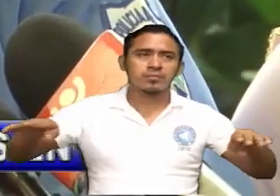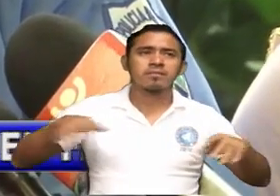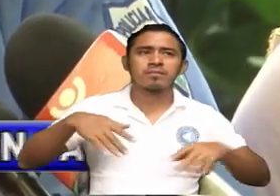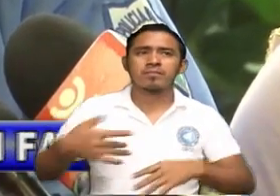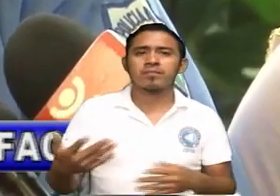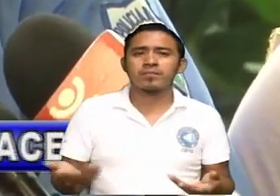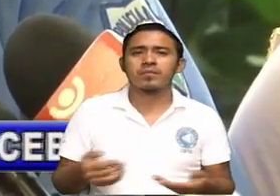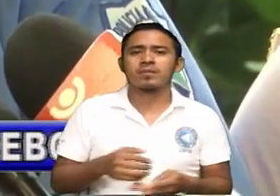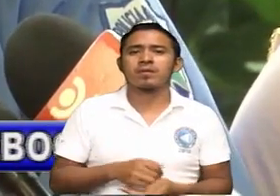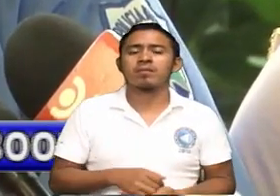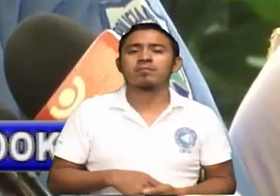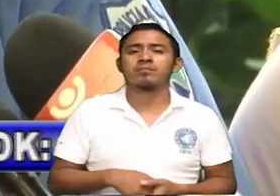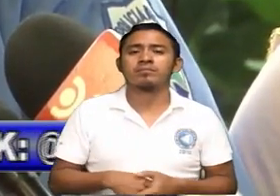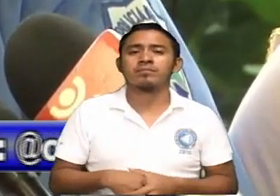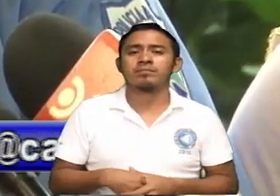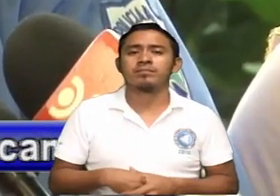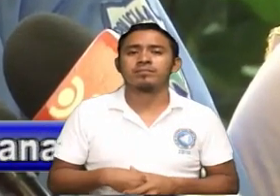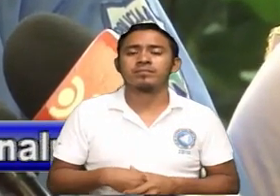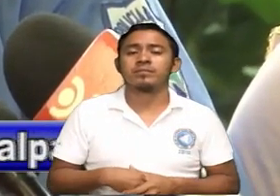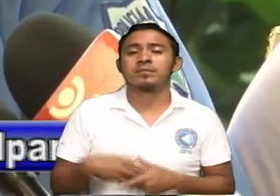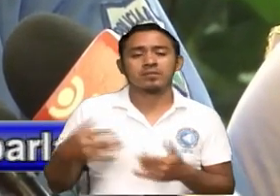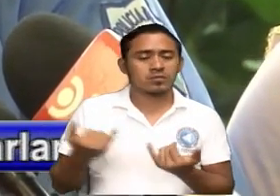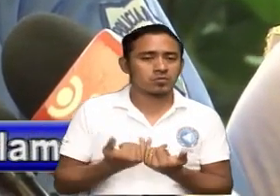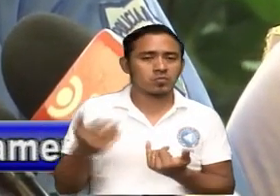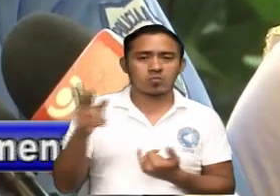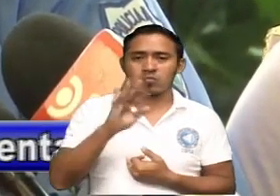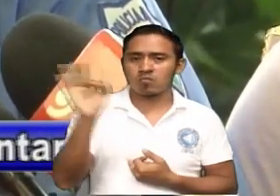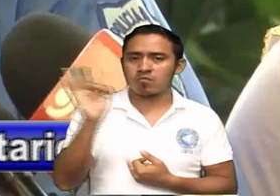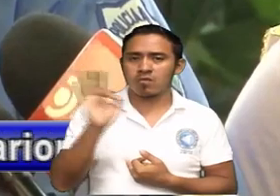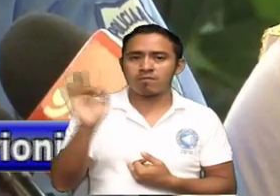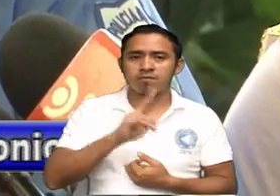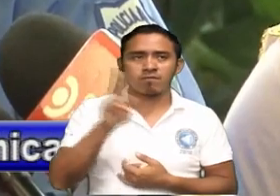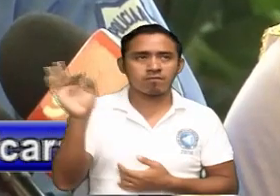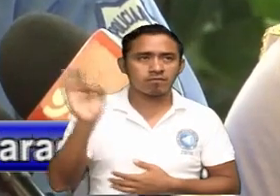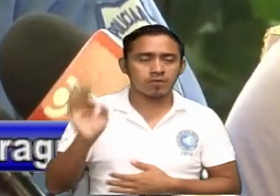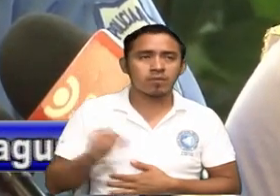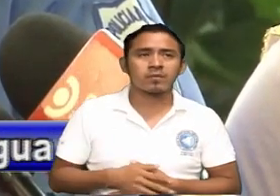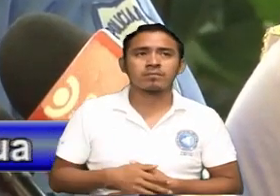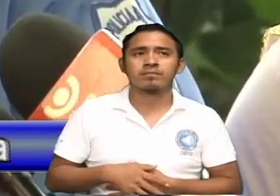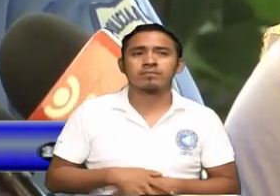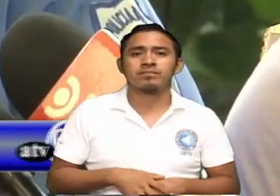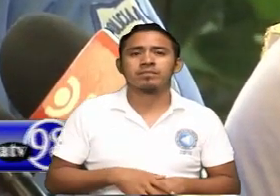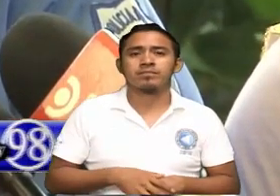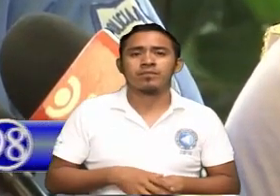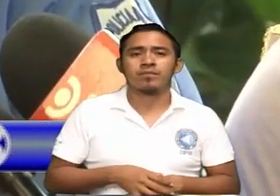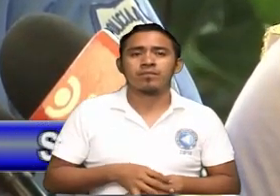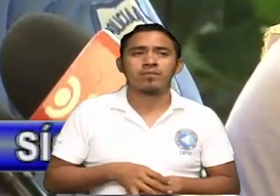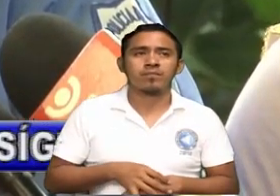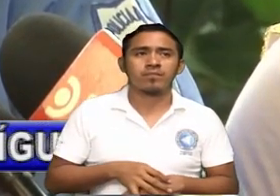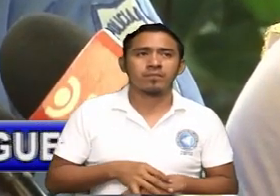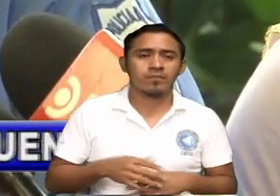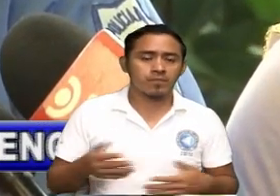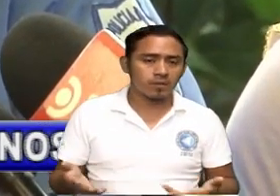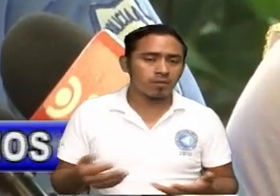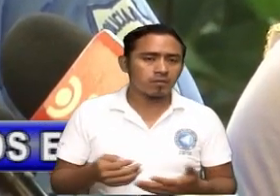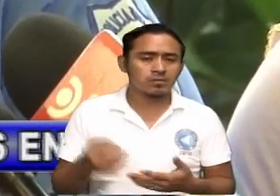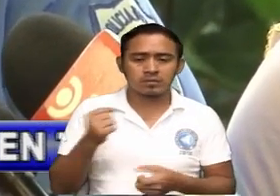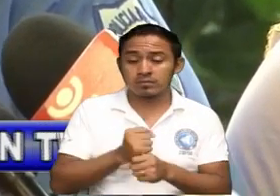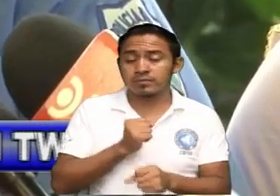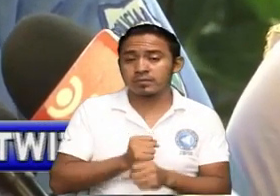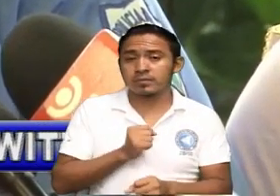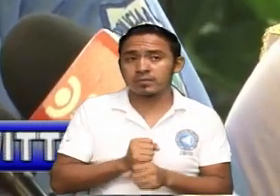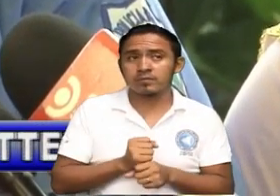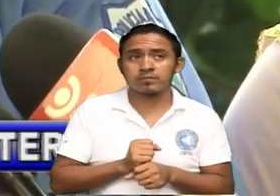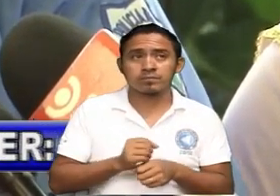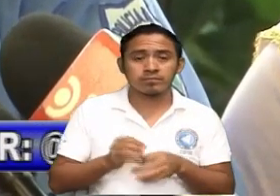algunas aglomeraciones. Asimismo, estaremos dando resguardo y protección a los trabajadores por